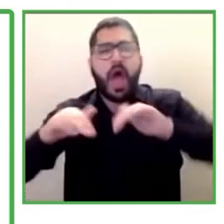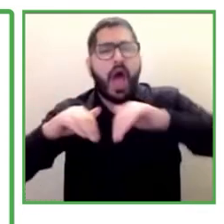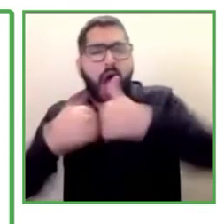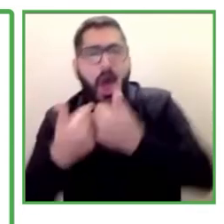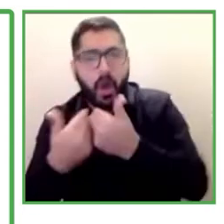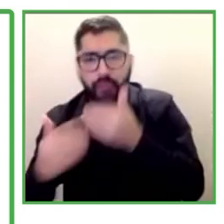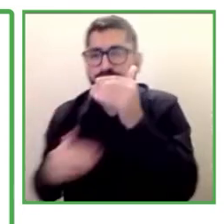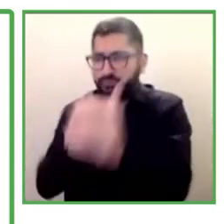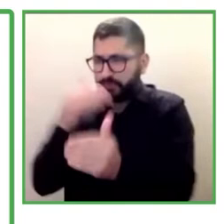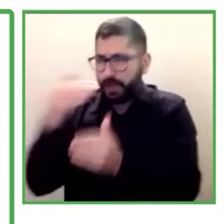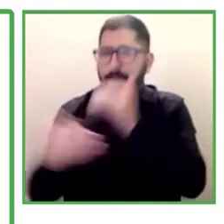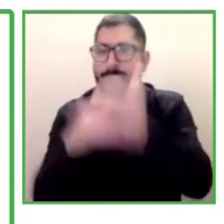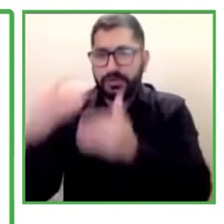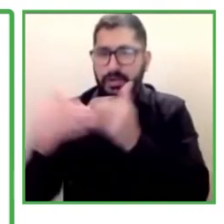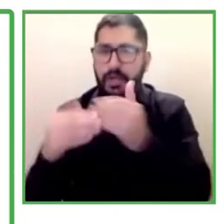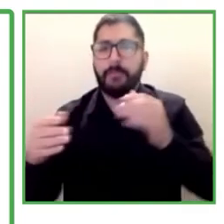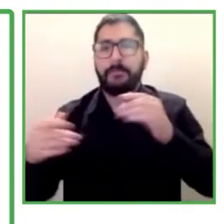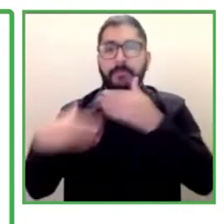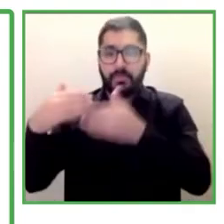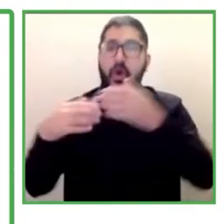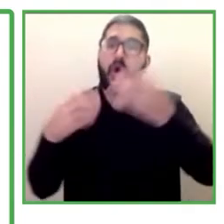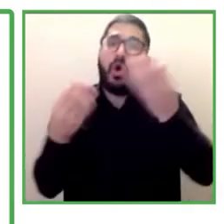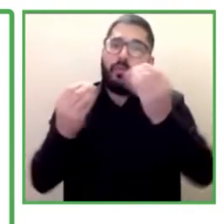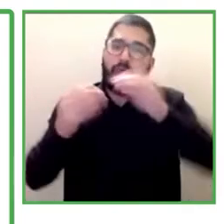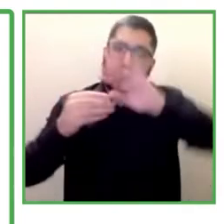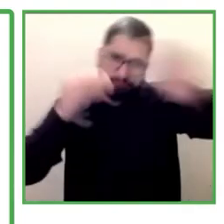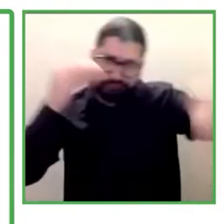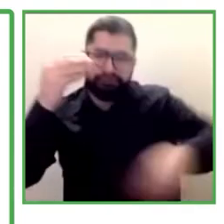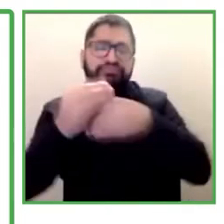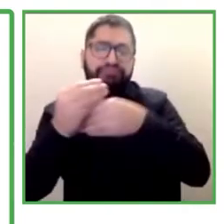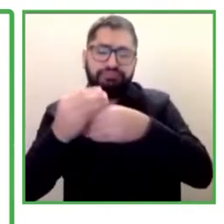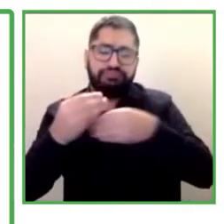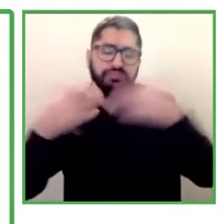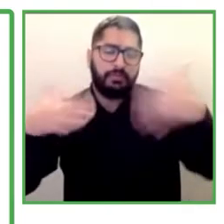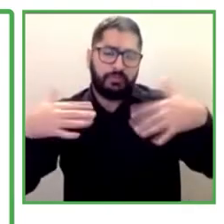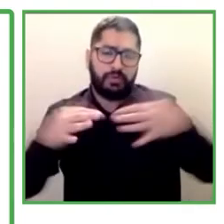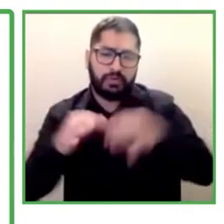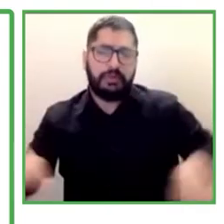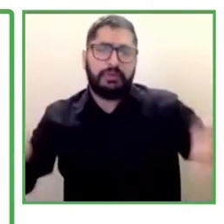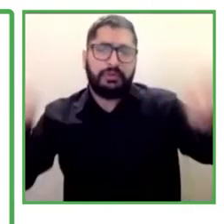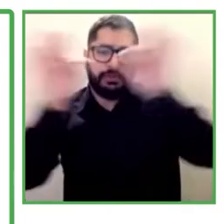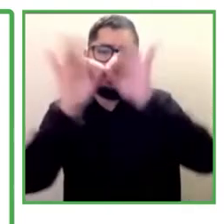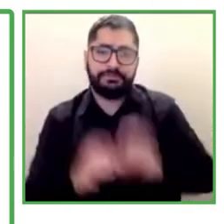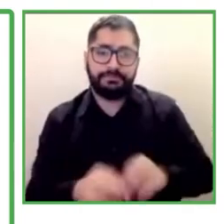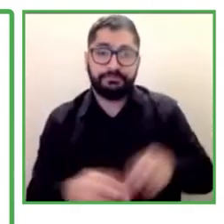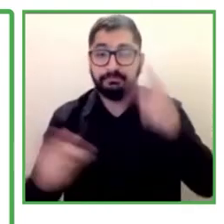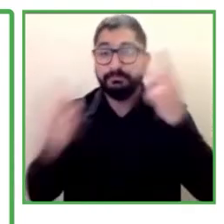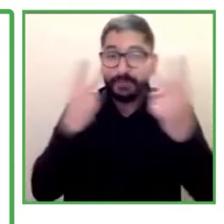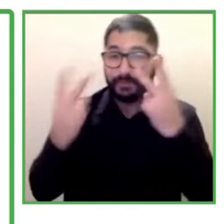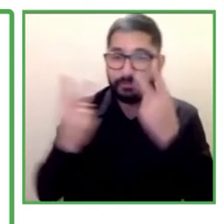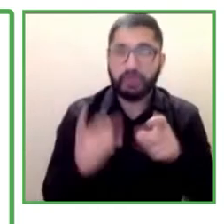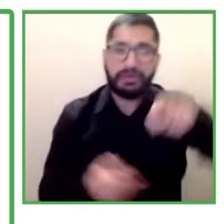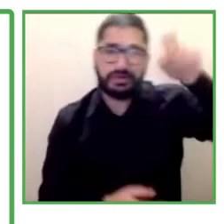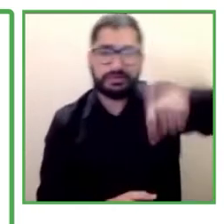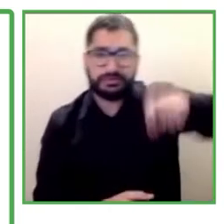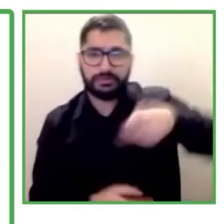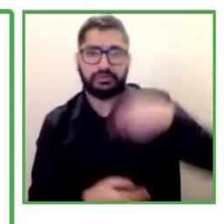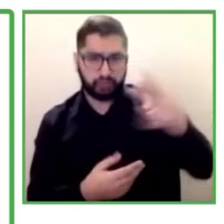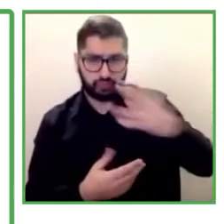implementación se han ido detectando necesidades propias del proceso. Y